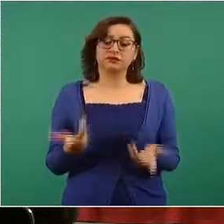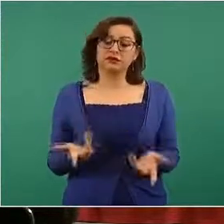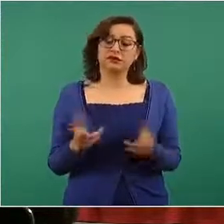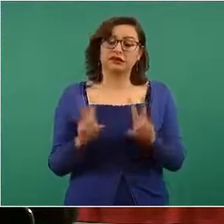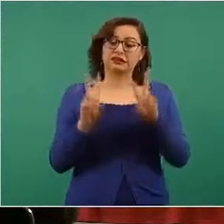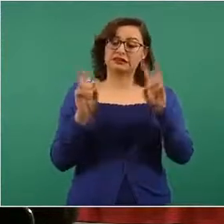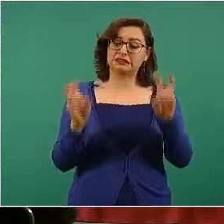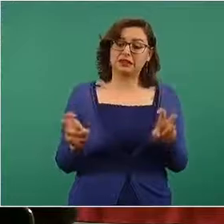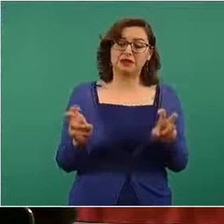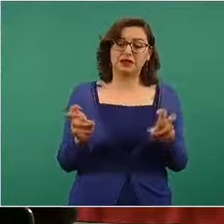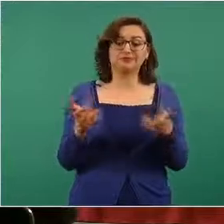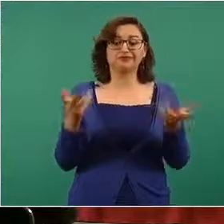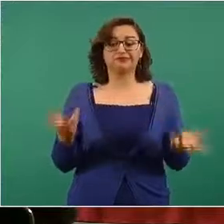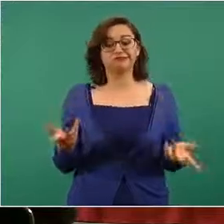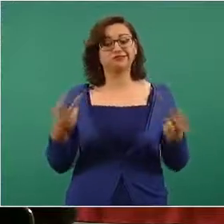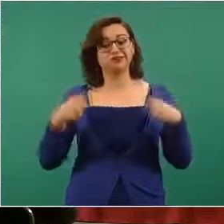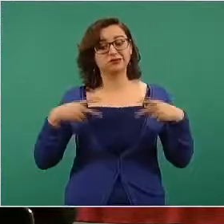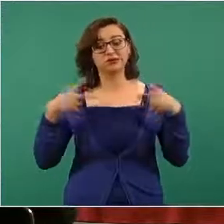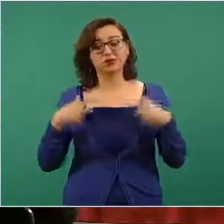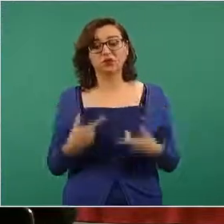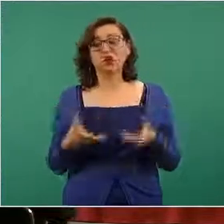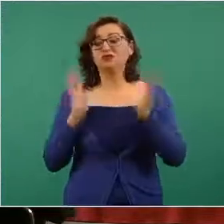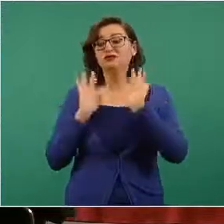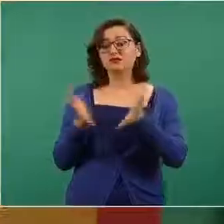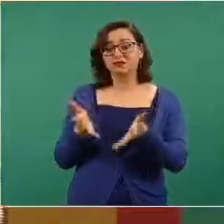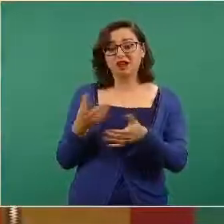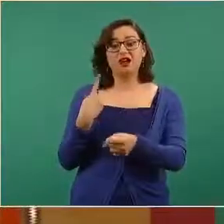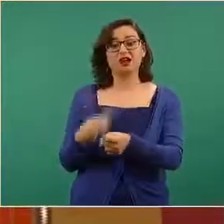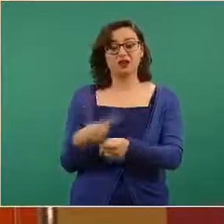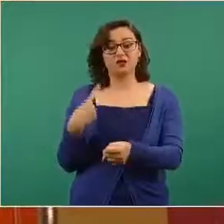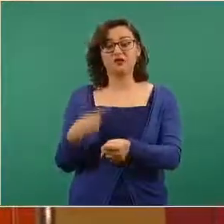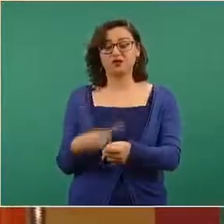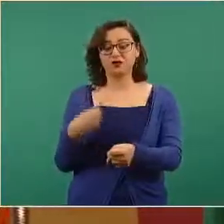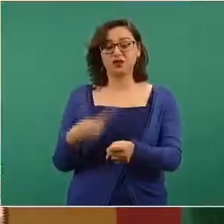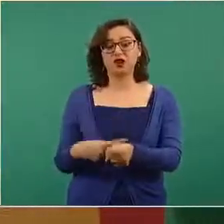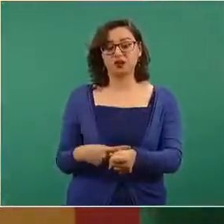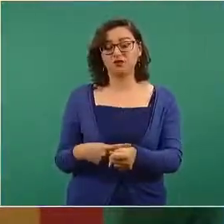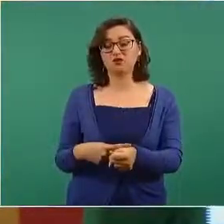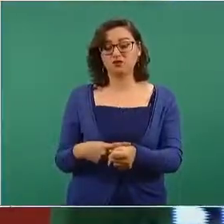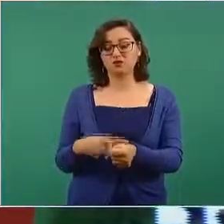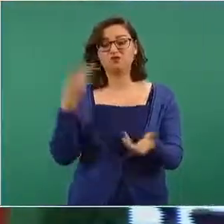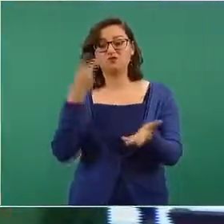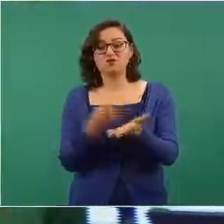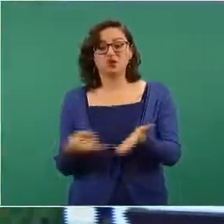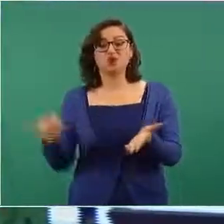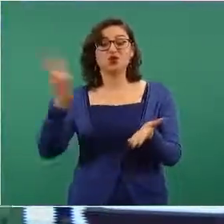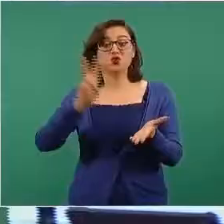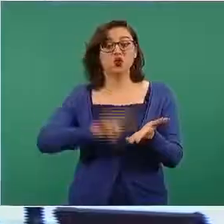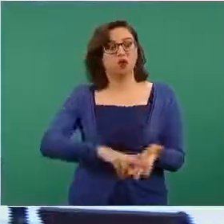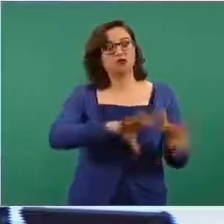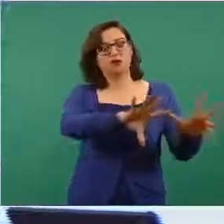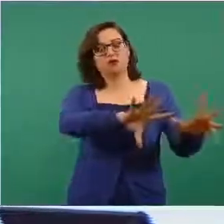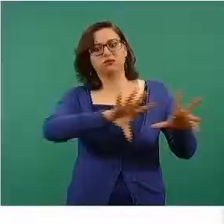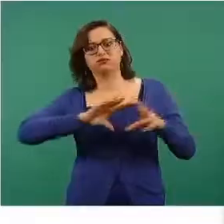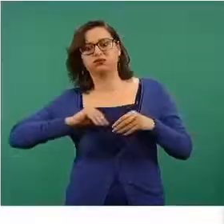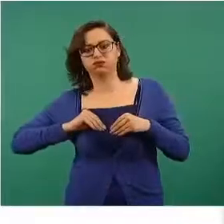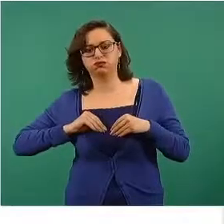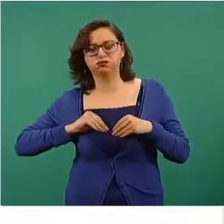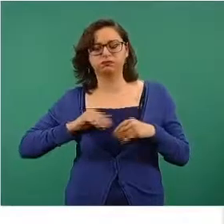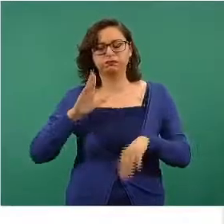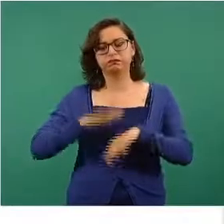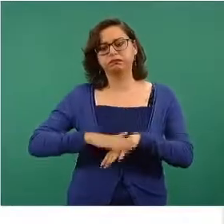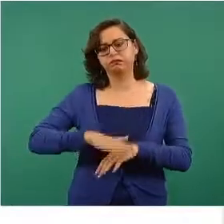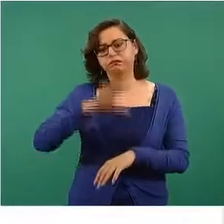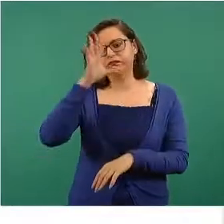insistido es este análisis sobre las comorbilidades, ¿no? Si ven en esta gráfica del total de las muertes